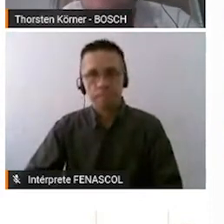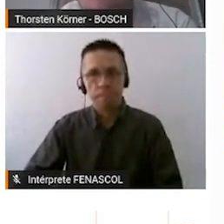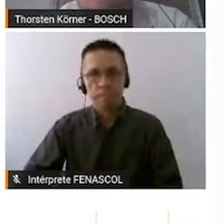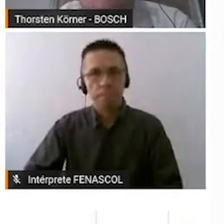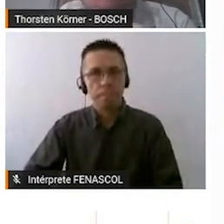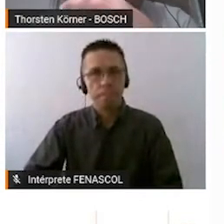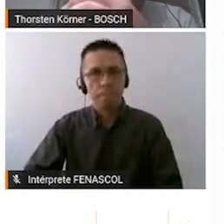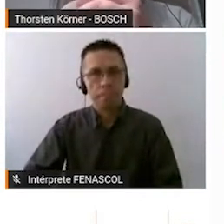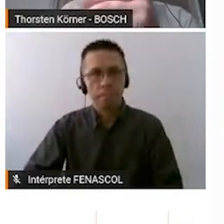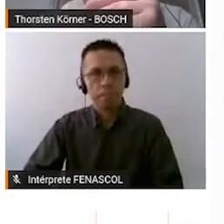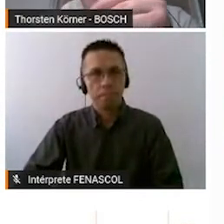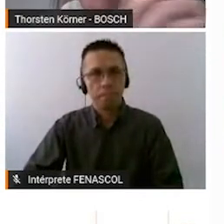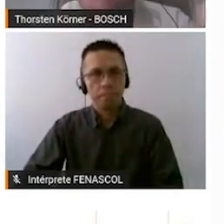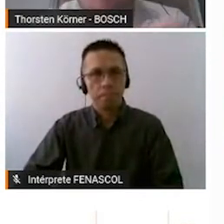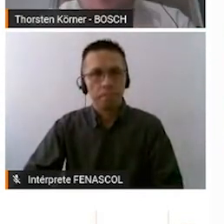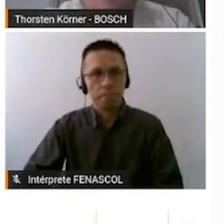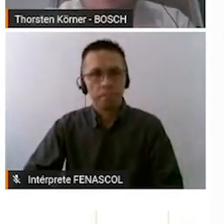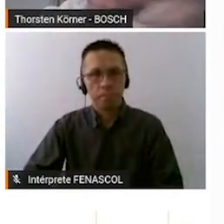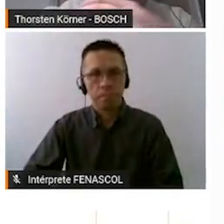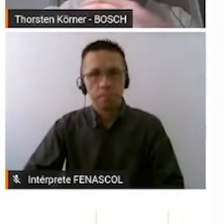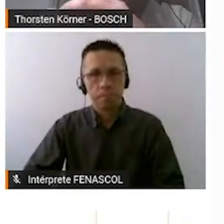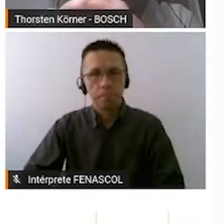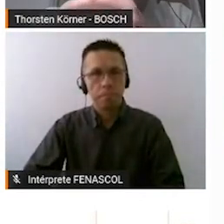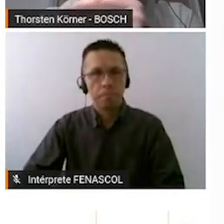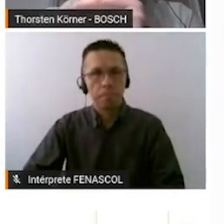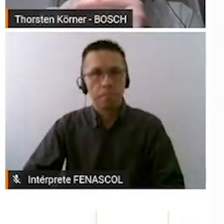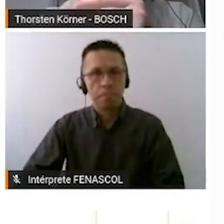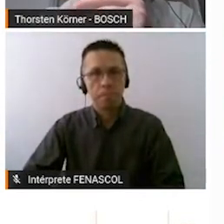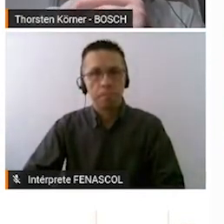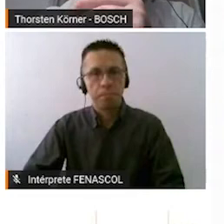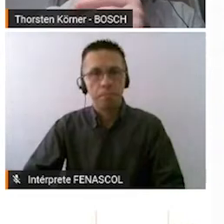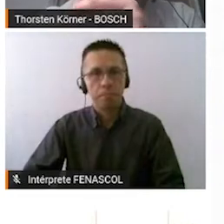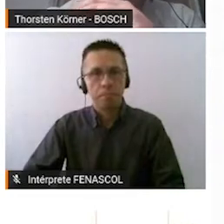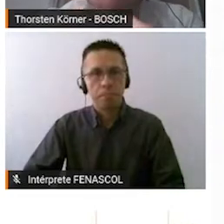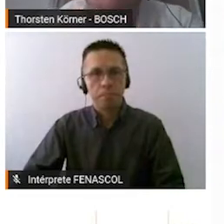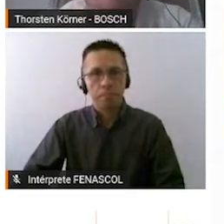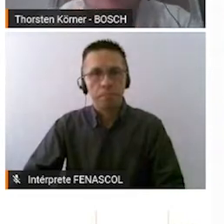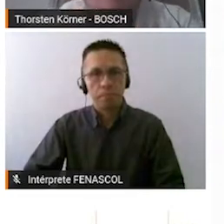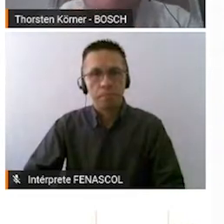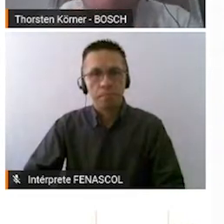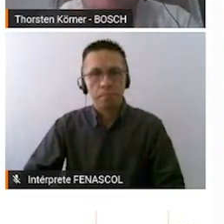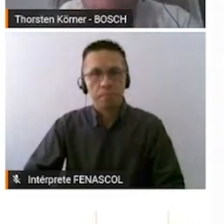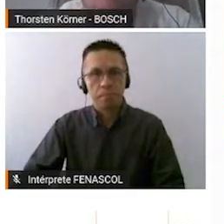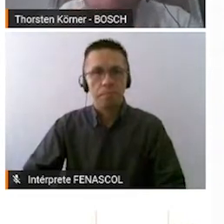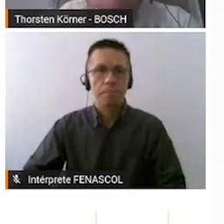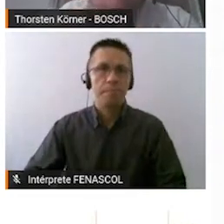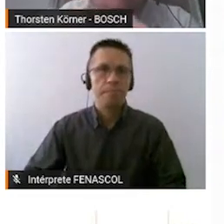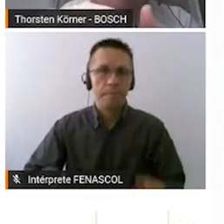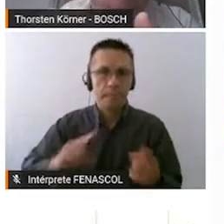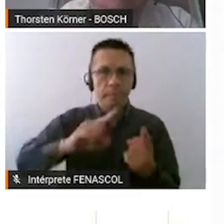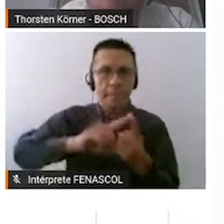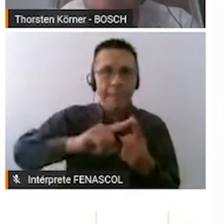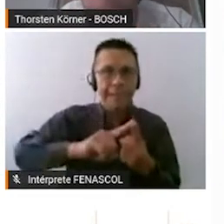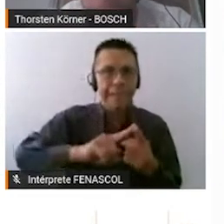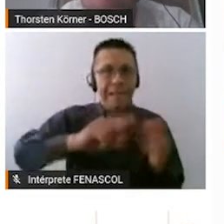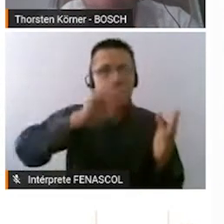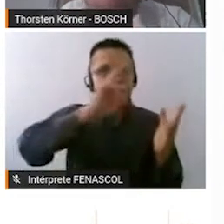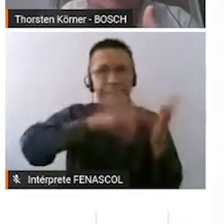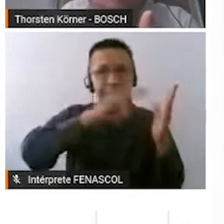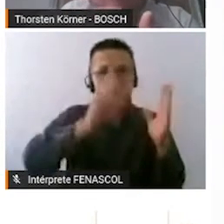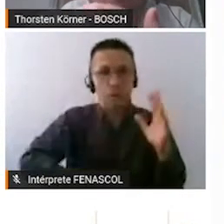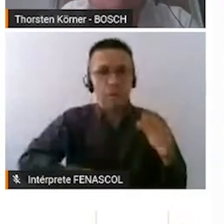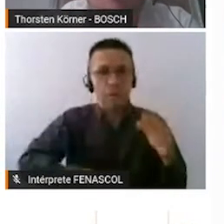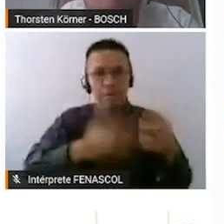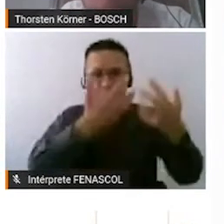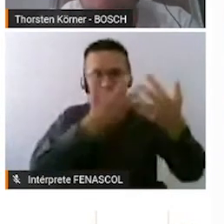más básico de Industria 4.0. Por un lado, tenemos a la tecnología industrial con todos sus modelos de negocios,